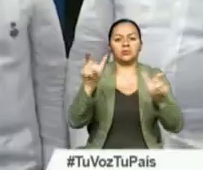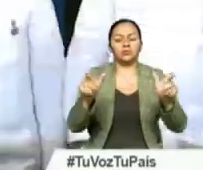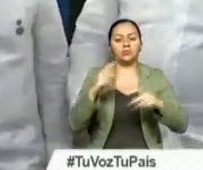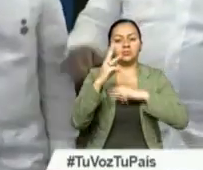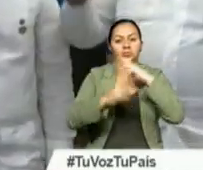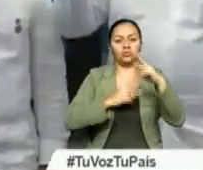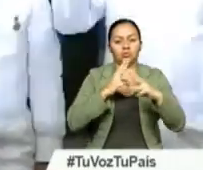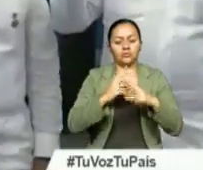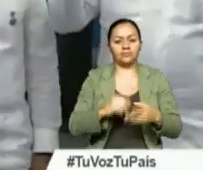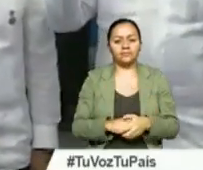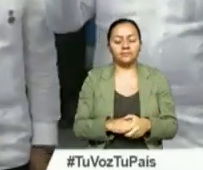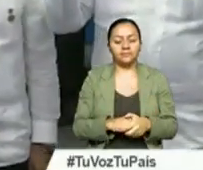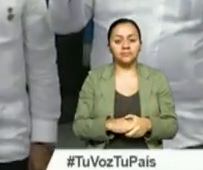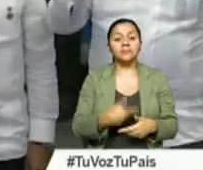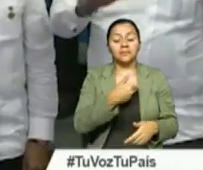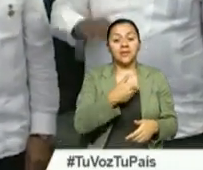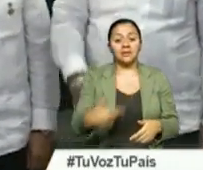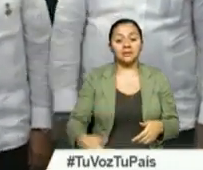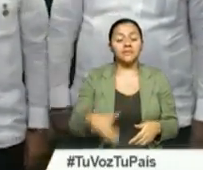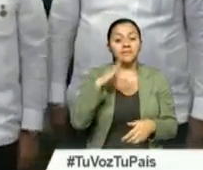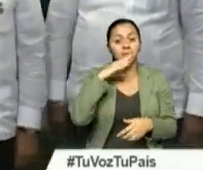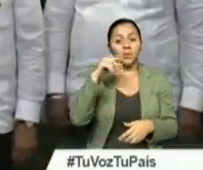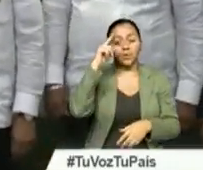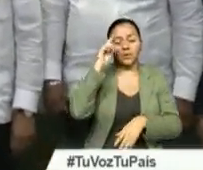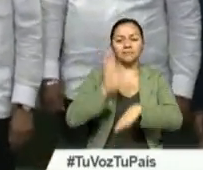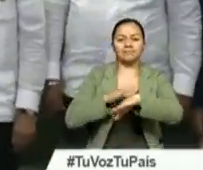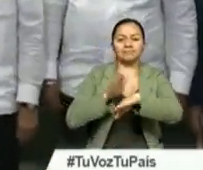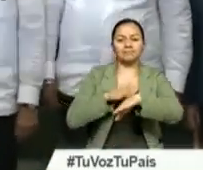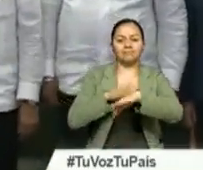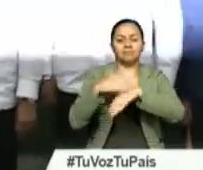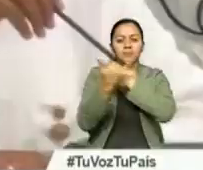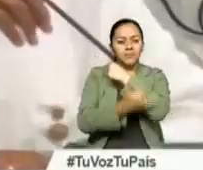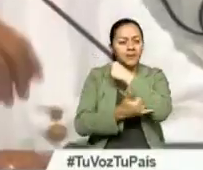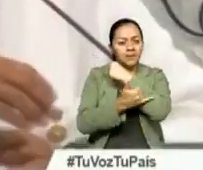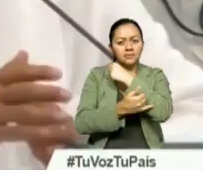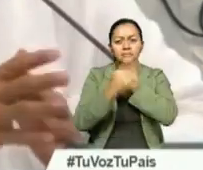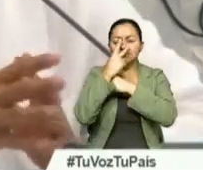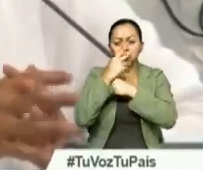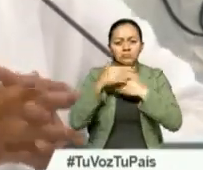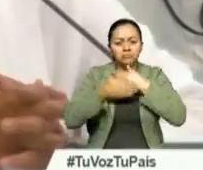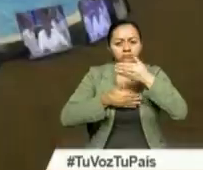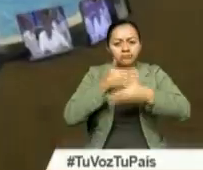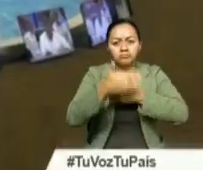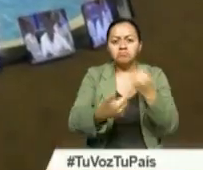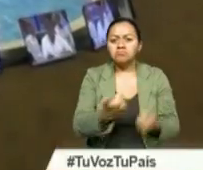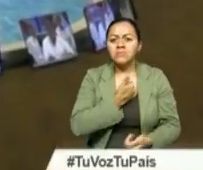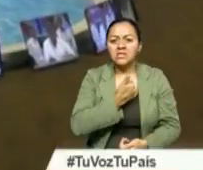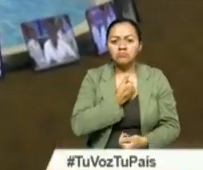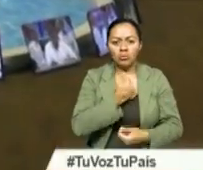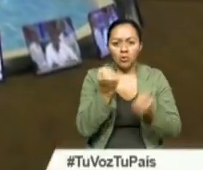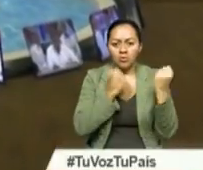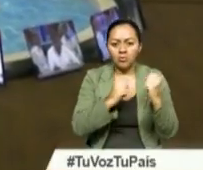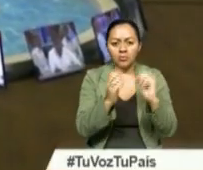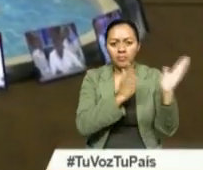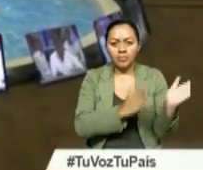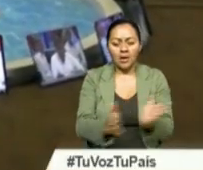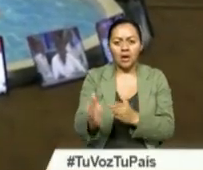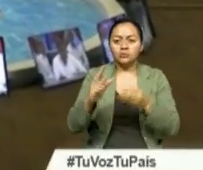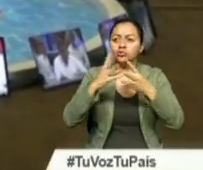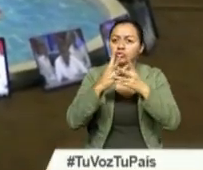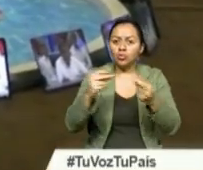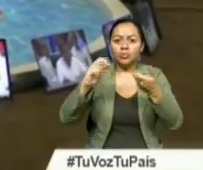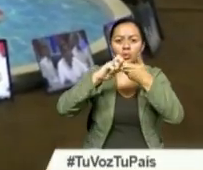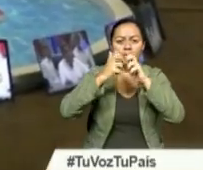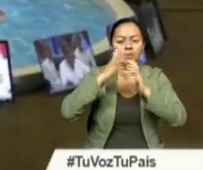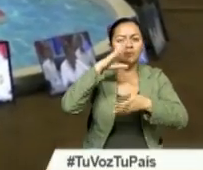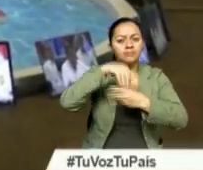planeta. El presidente Correa también hizo un llamado a los países de la región para que caminen con sus propios pies y solucionen sus divergencias en el